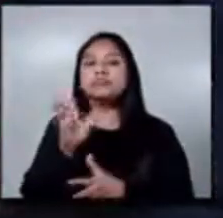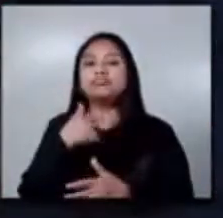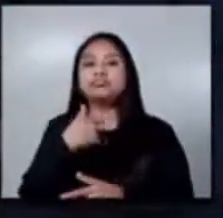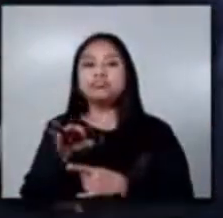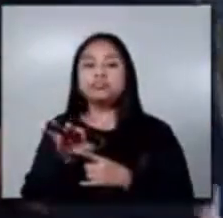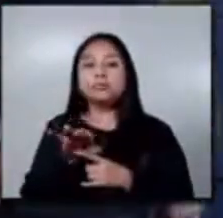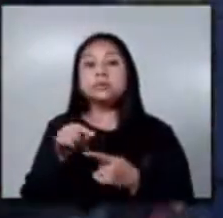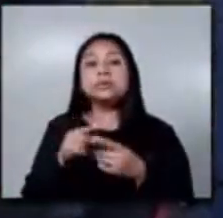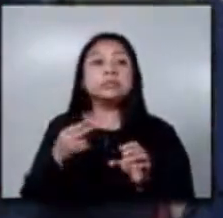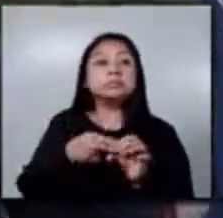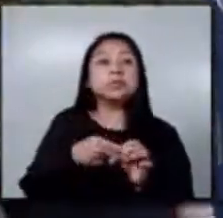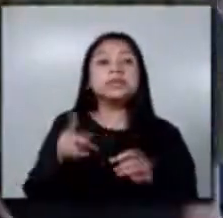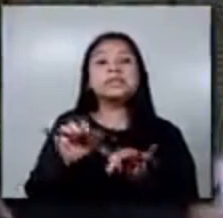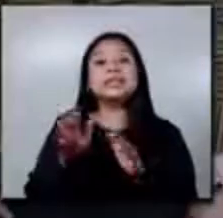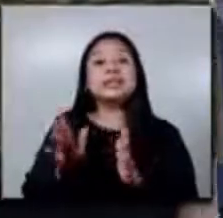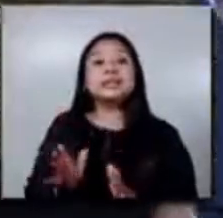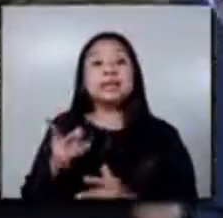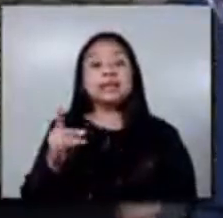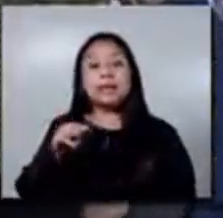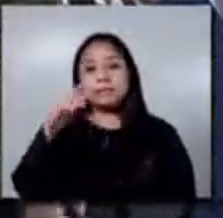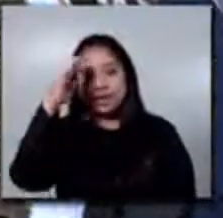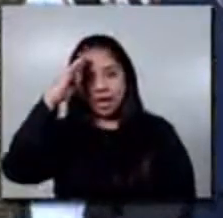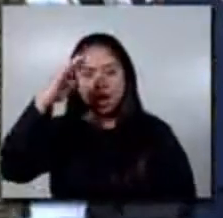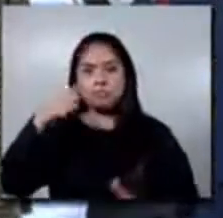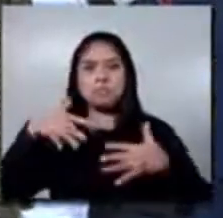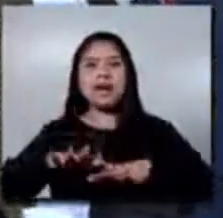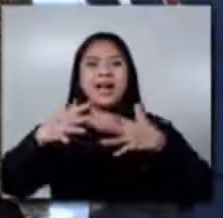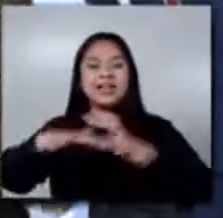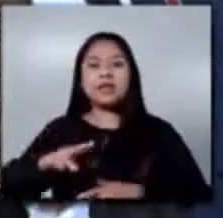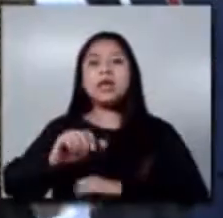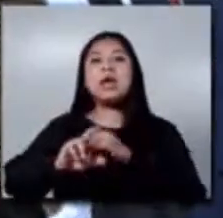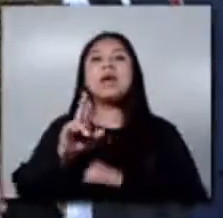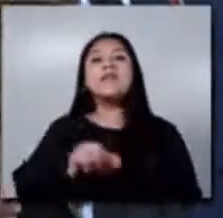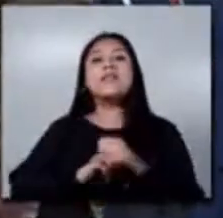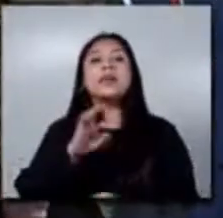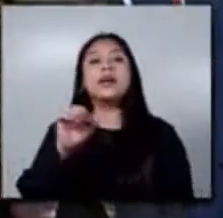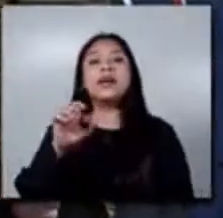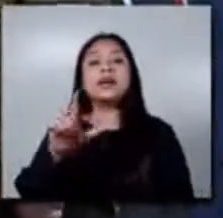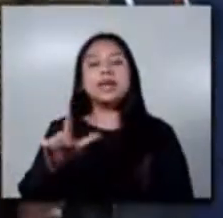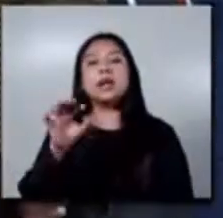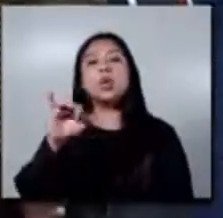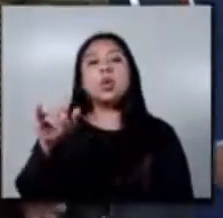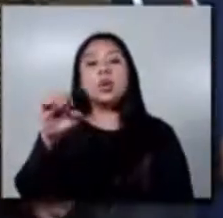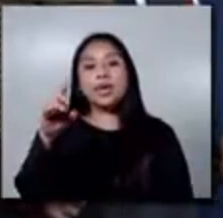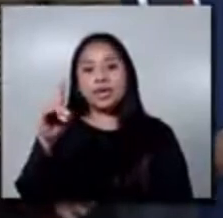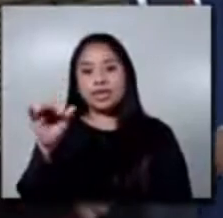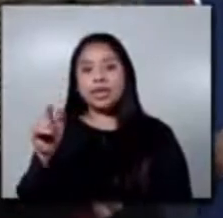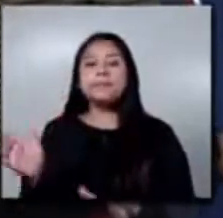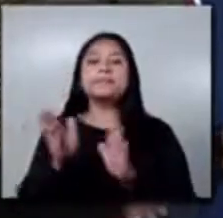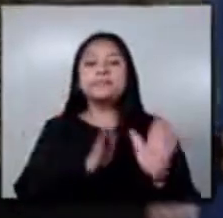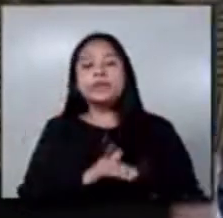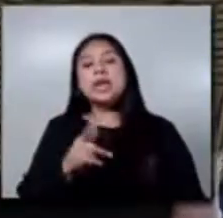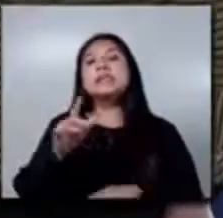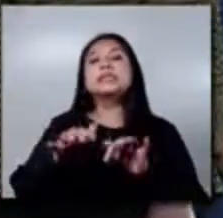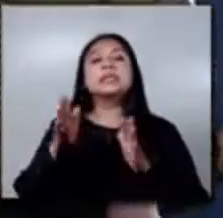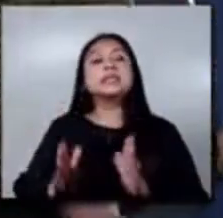que se encuentra el secretario de Marina, José Rafael Ojeda Durán. También le acompaña el secretario de